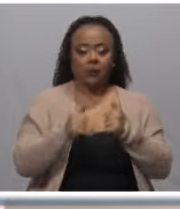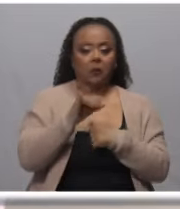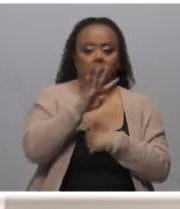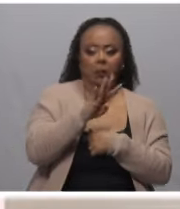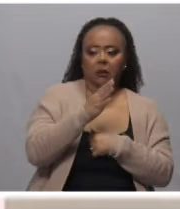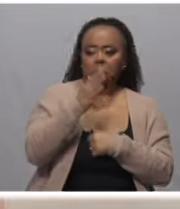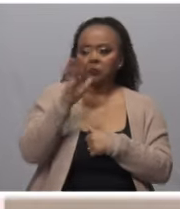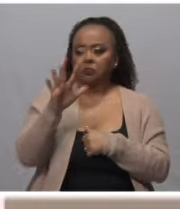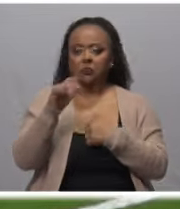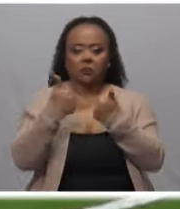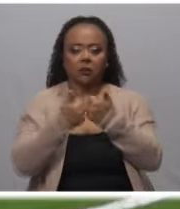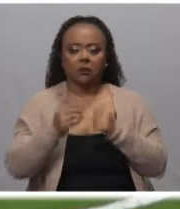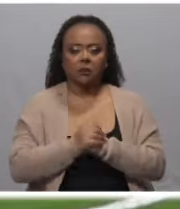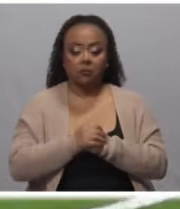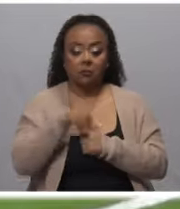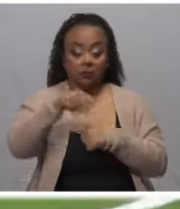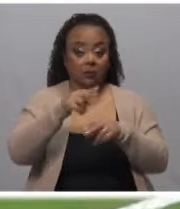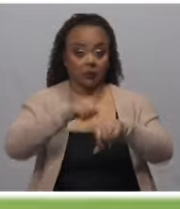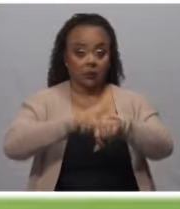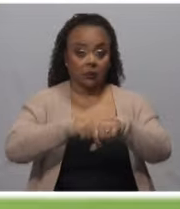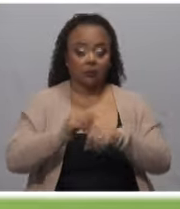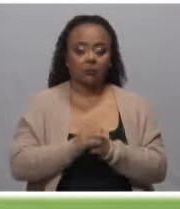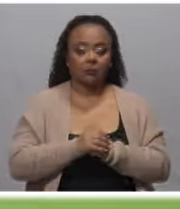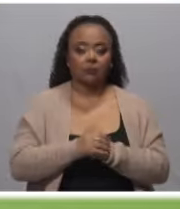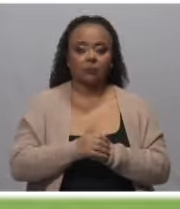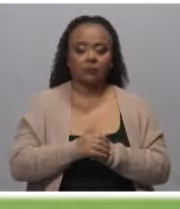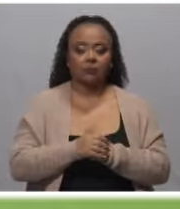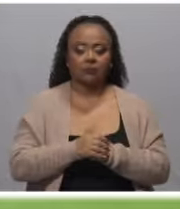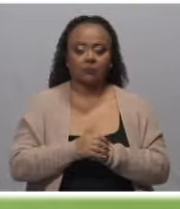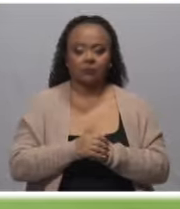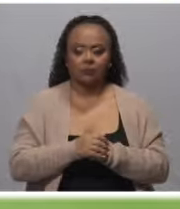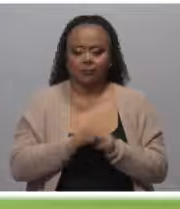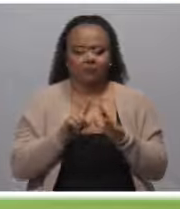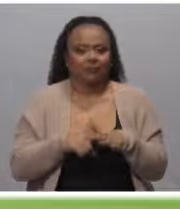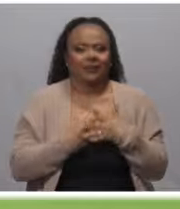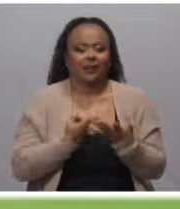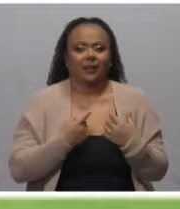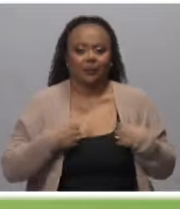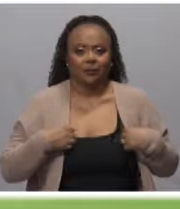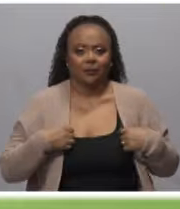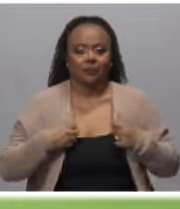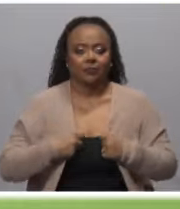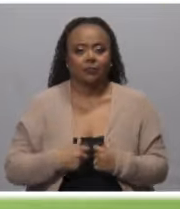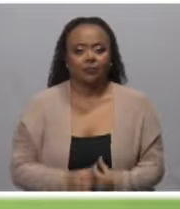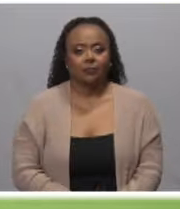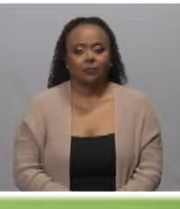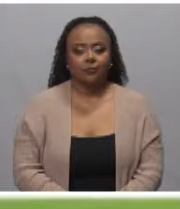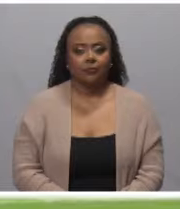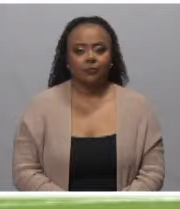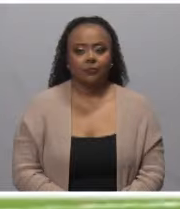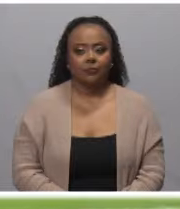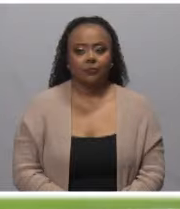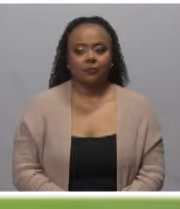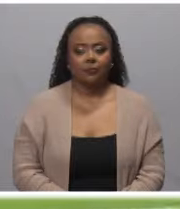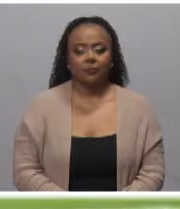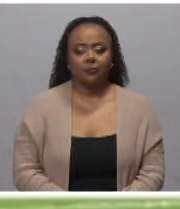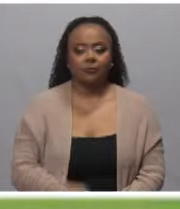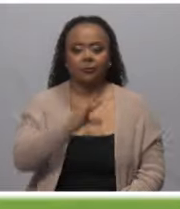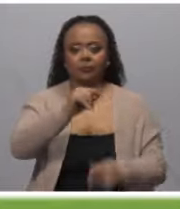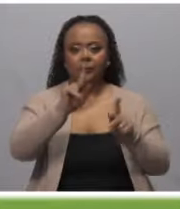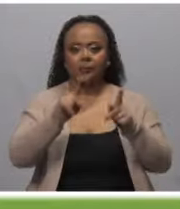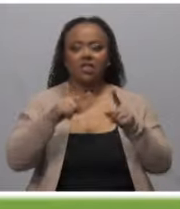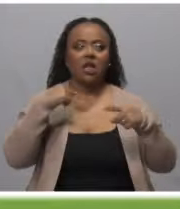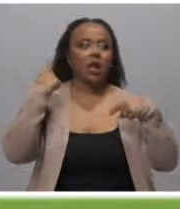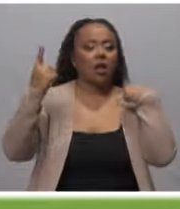partidos en esta temporada Apenas está empezando y la gente la gente se